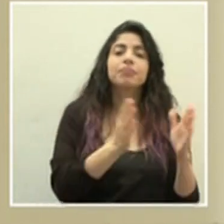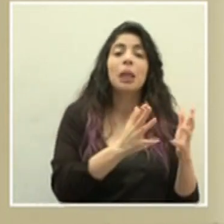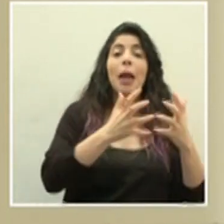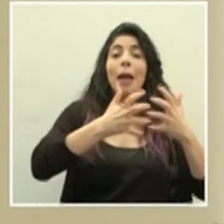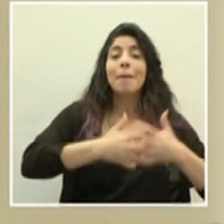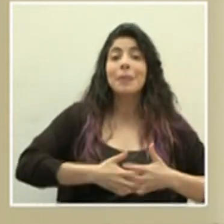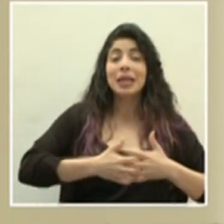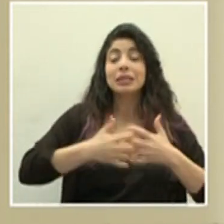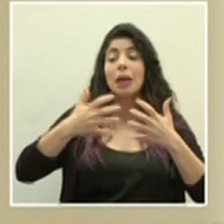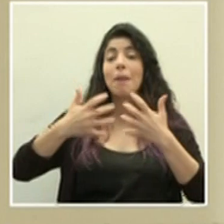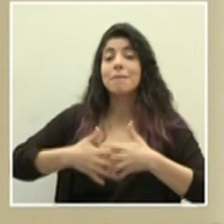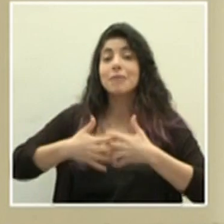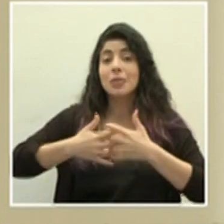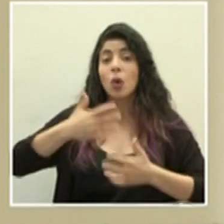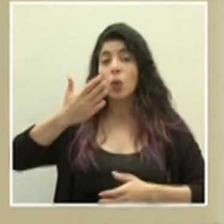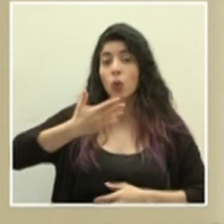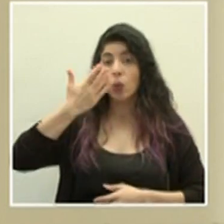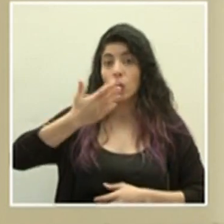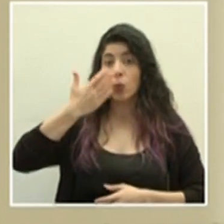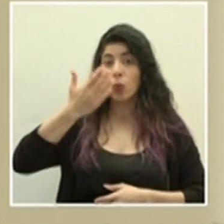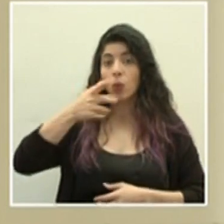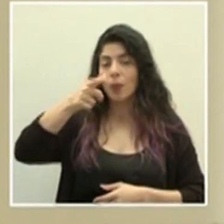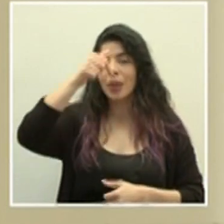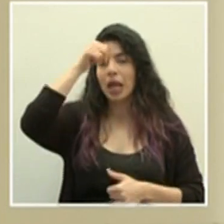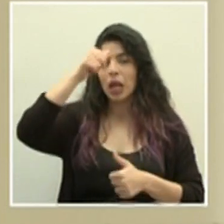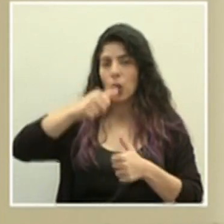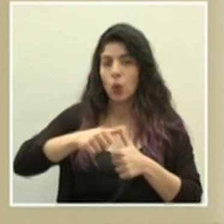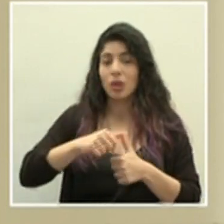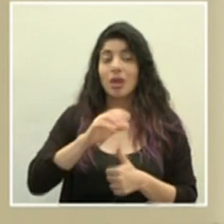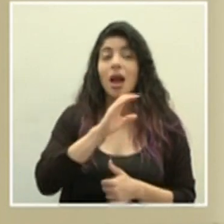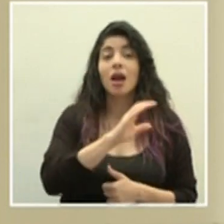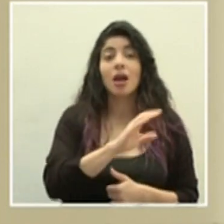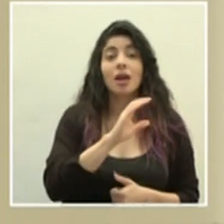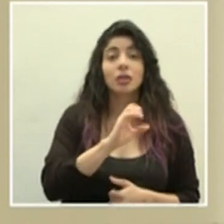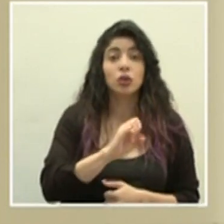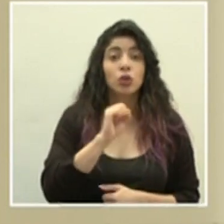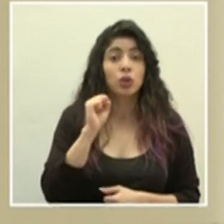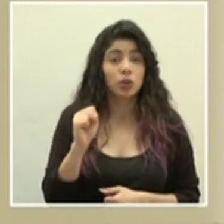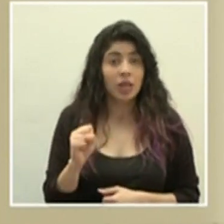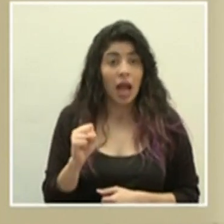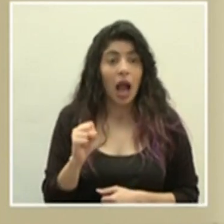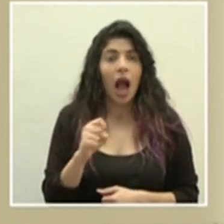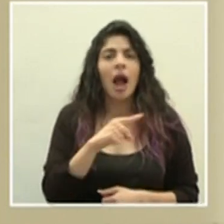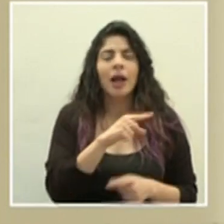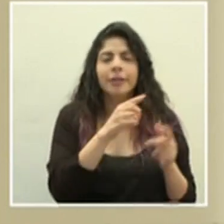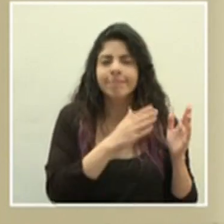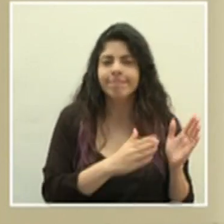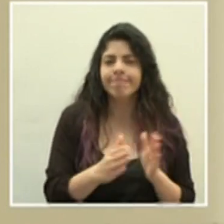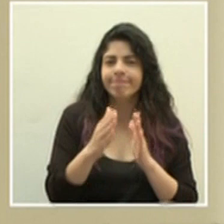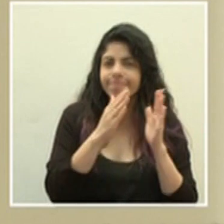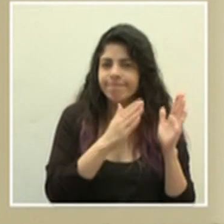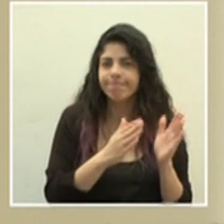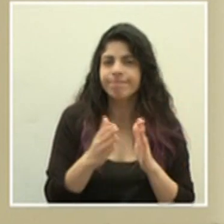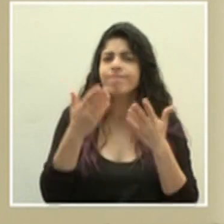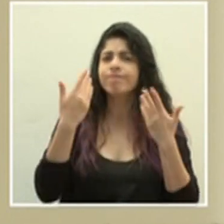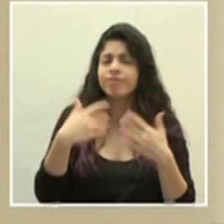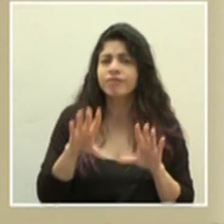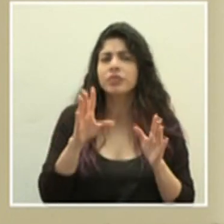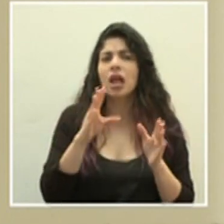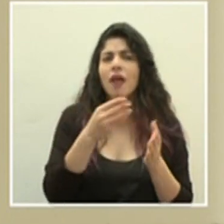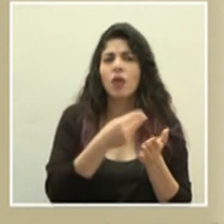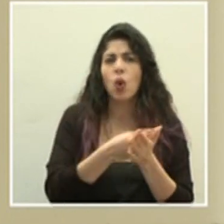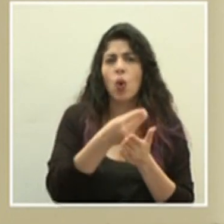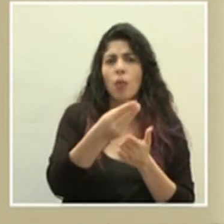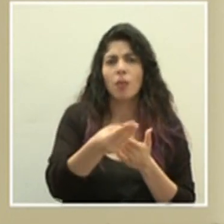y los ventiladores, pues ahí recordemos que de todos modos la Caja Costarricense de Seguro Social se ha estado preparando y ya había adquirido